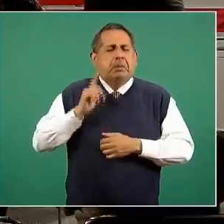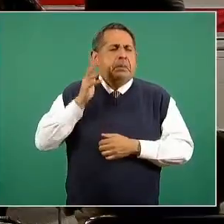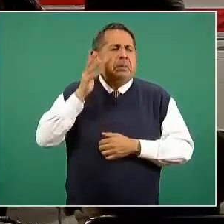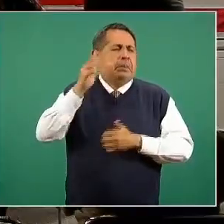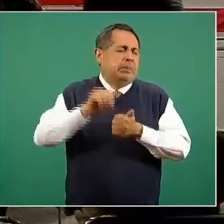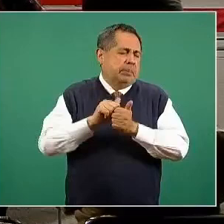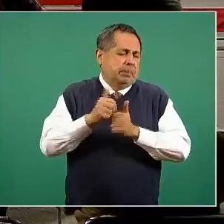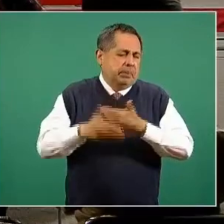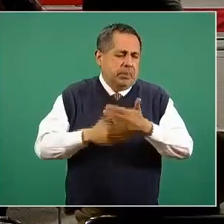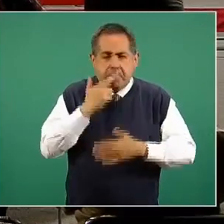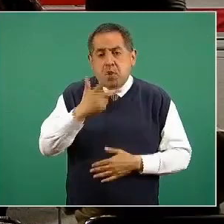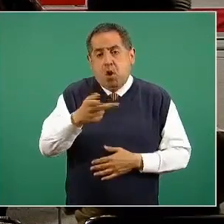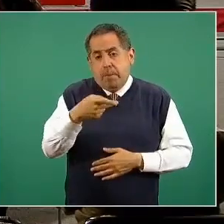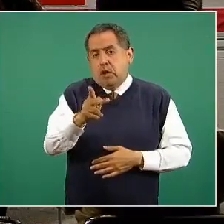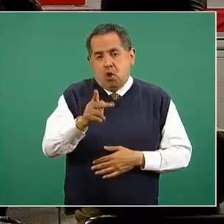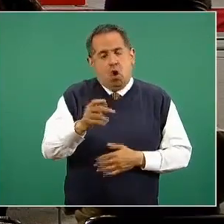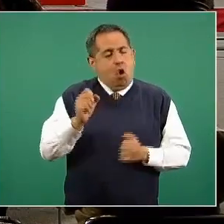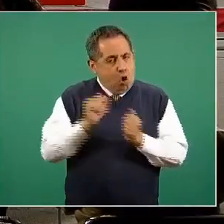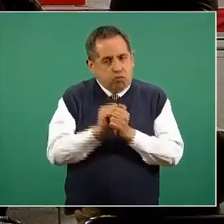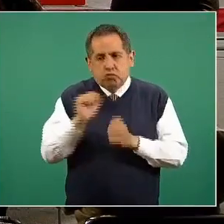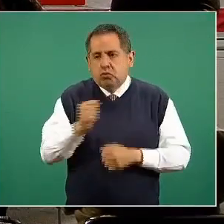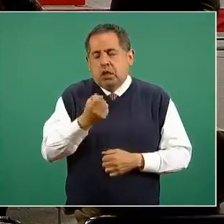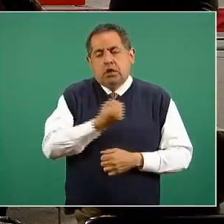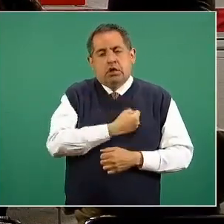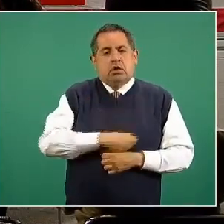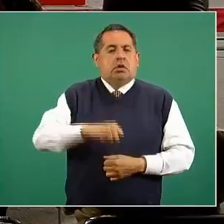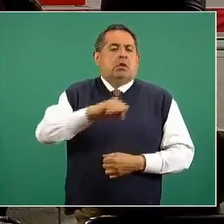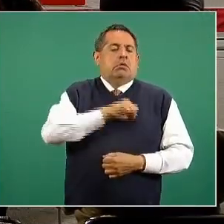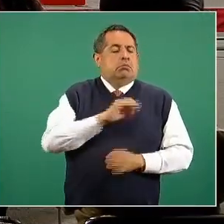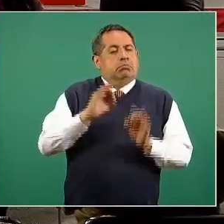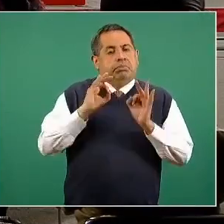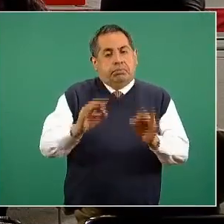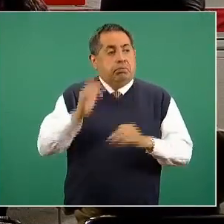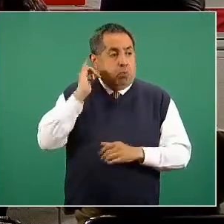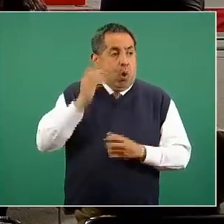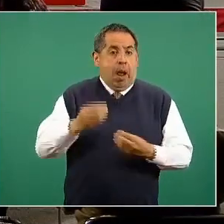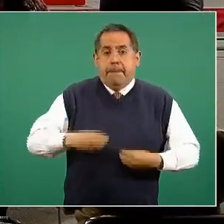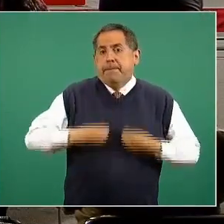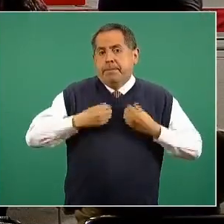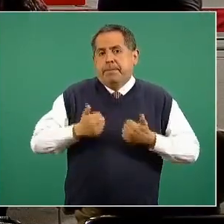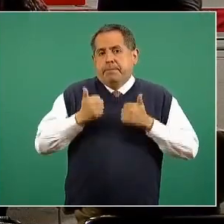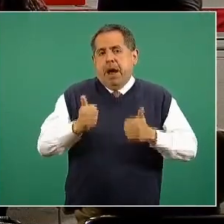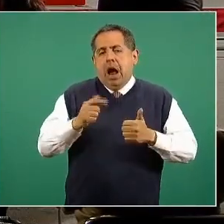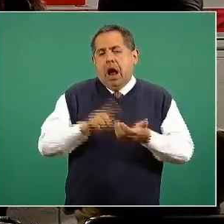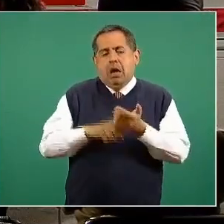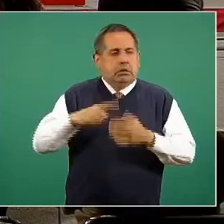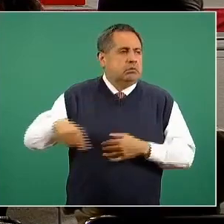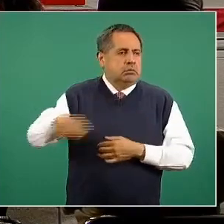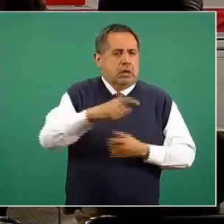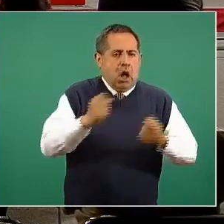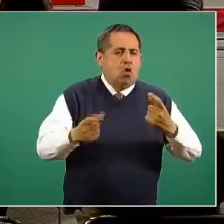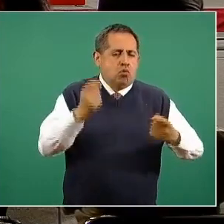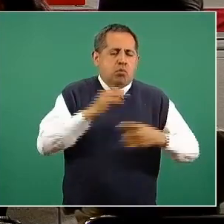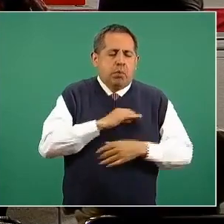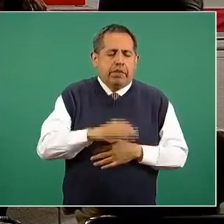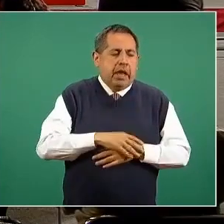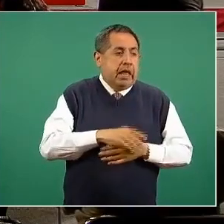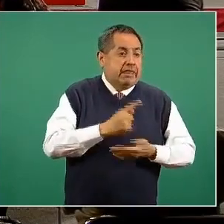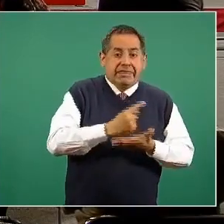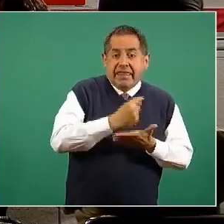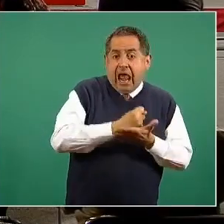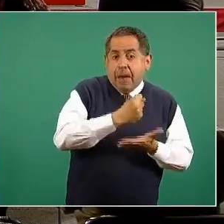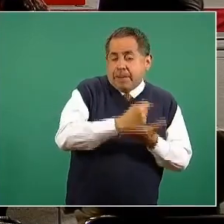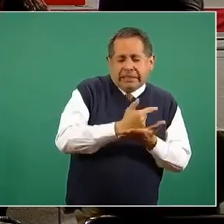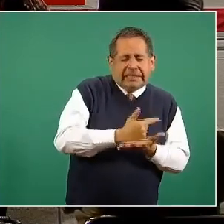su funcionalidad, pero afortunadamente todavía una proporción importante se logran recuperar y salir de las terapias